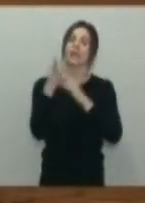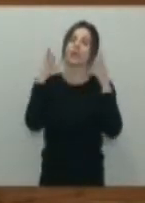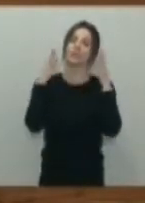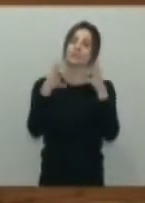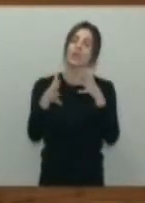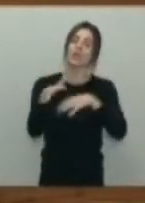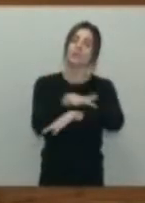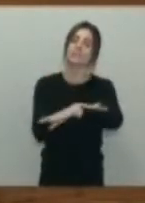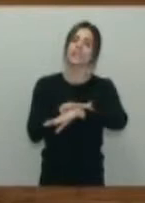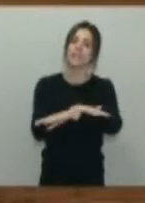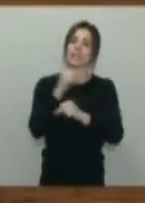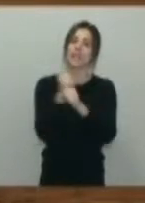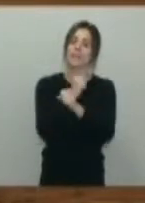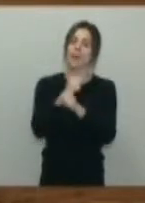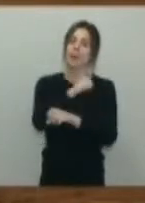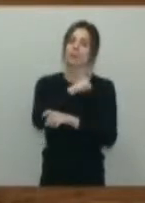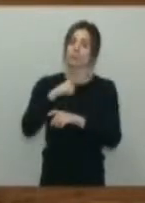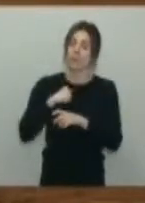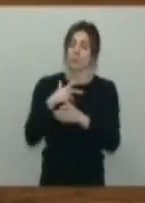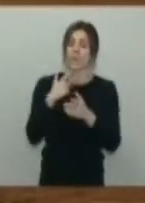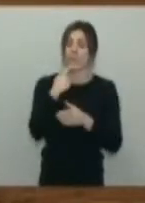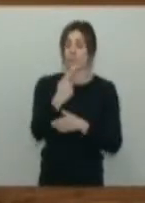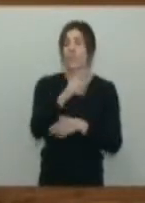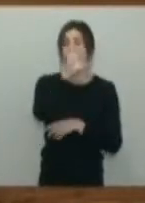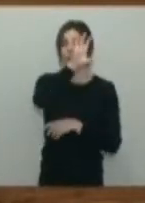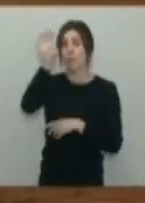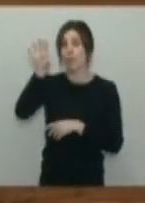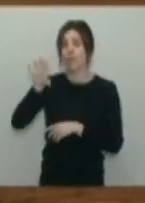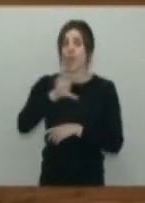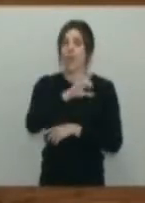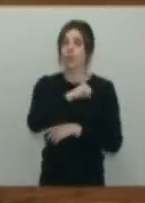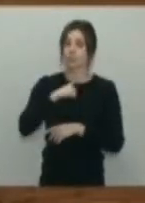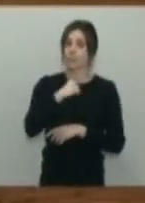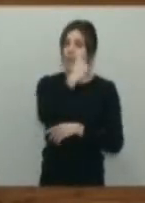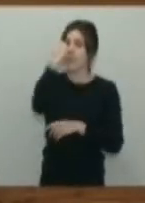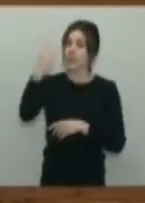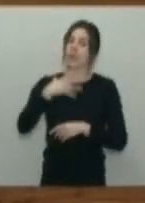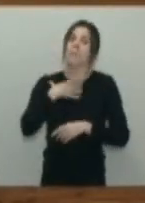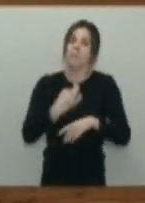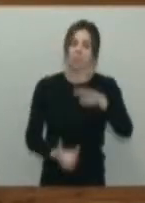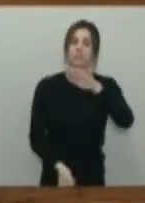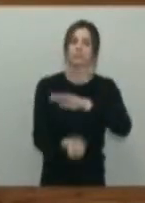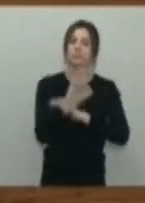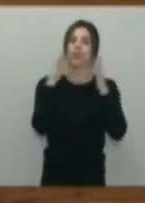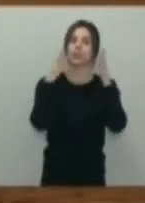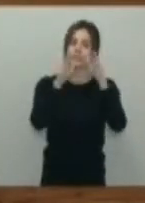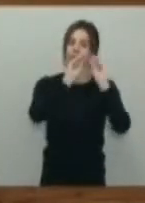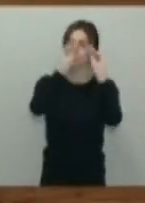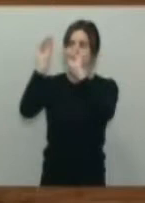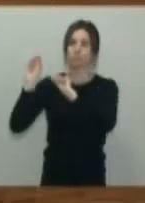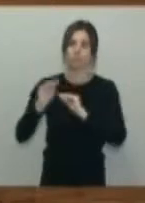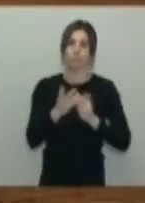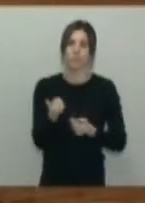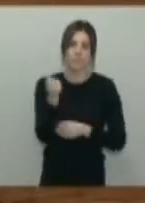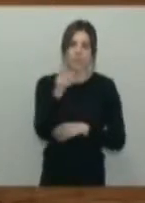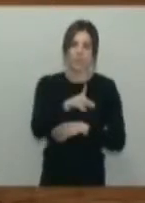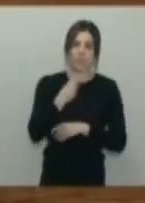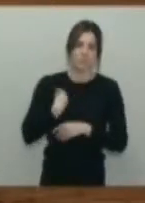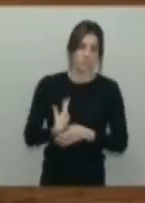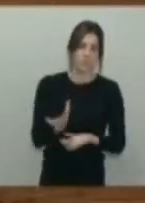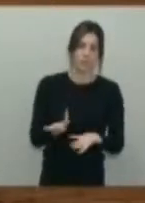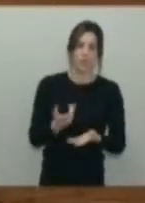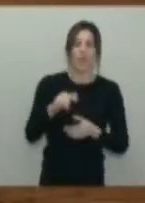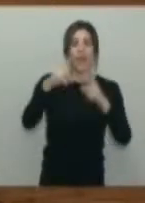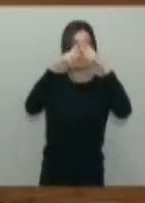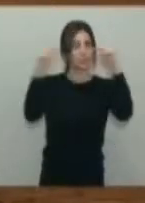Trabajo Autónomo y posibilitaba a las comunidades autónomas el constituir consejos análogos en su ámbito territorial. De hecho, Asturias es una de